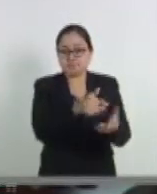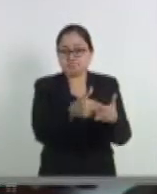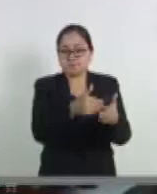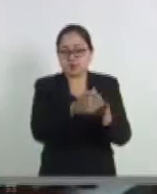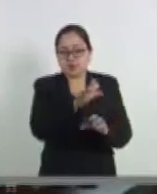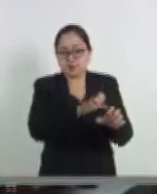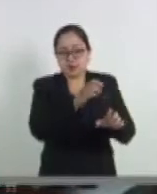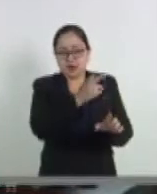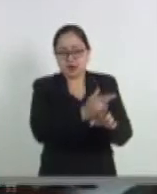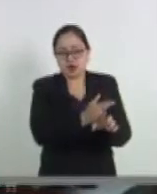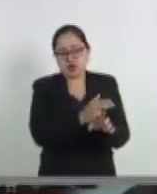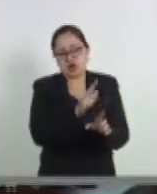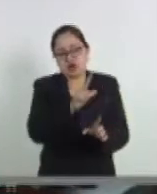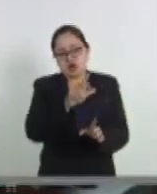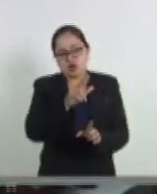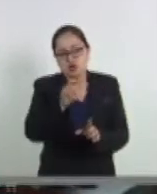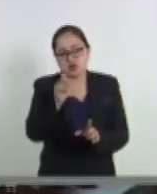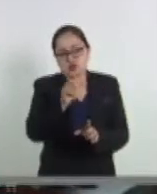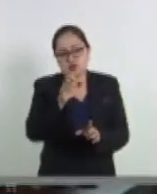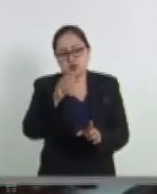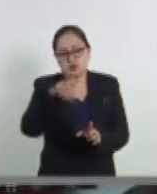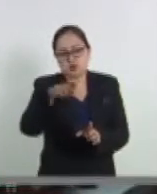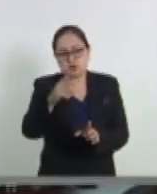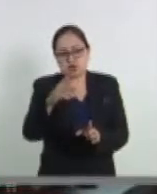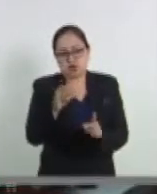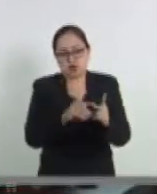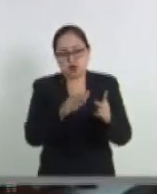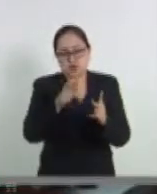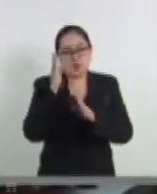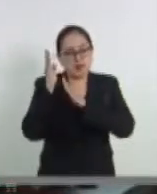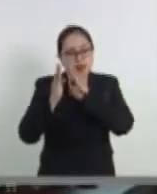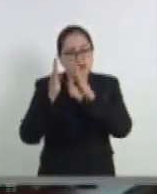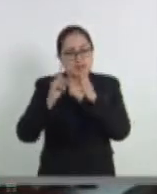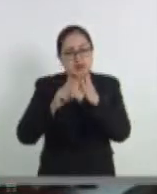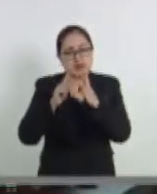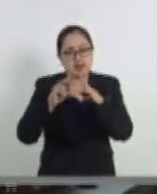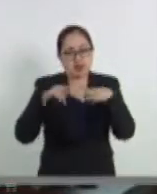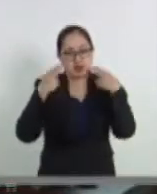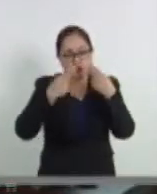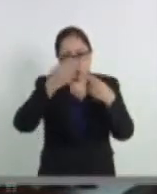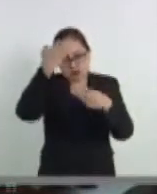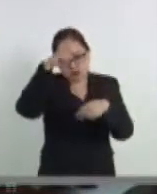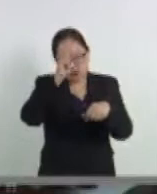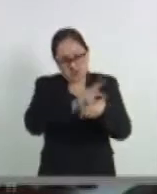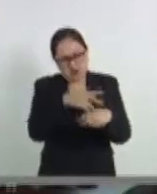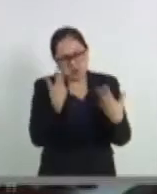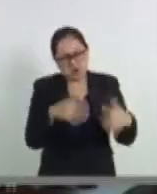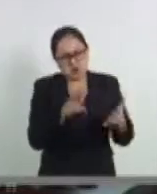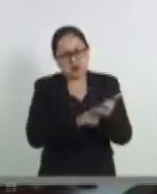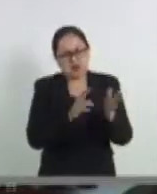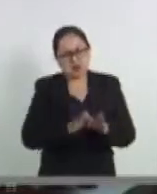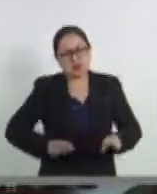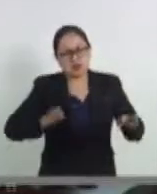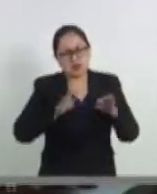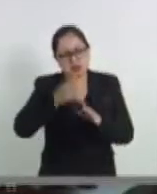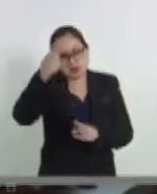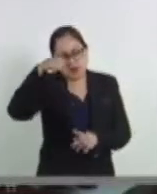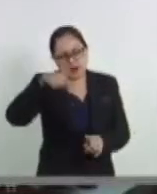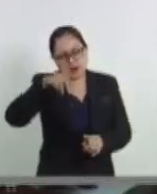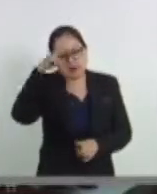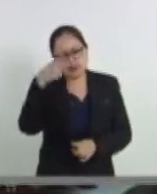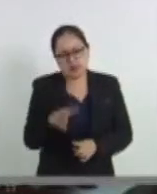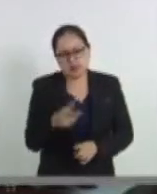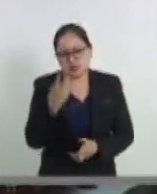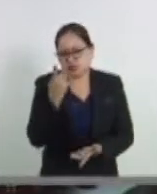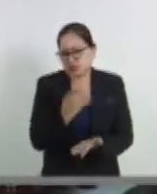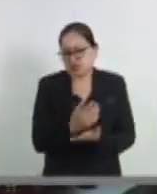en Luxemburgo, Bélgica y la Unión Europea, es fundamental para México y para los intereses de México. De manera que simplemente dejar